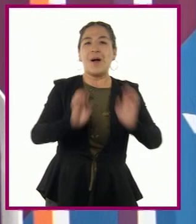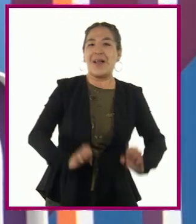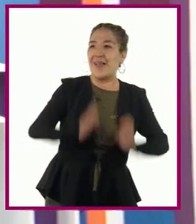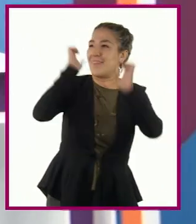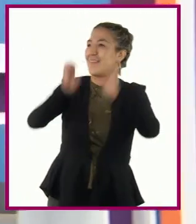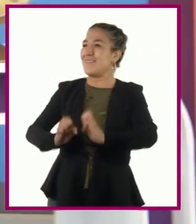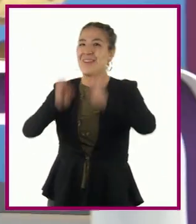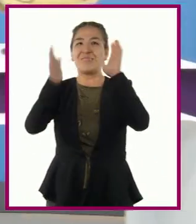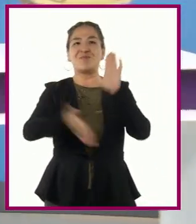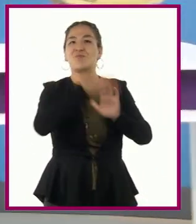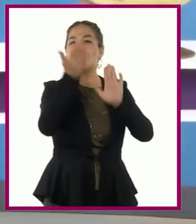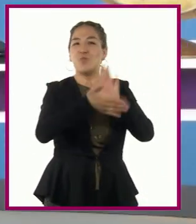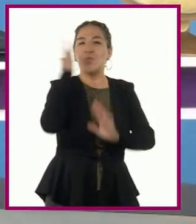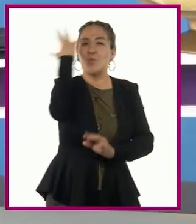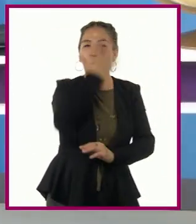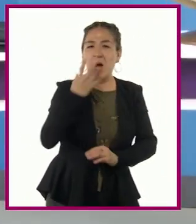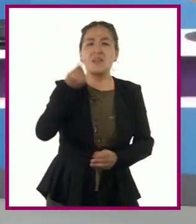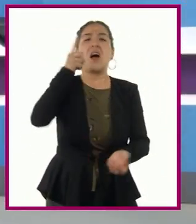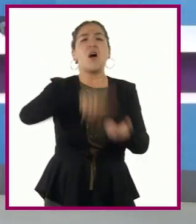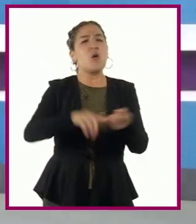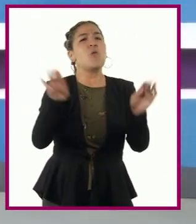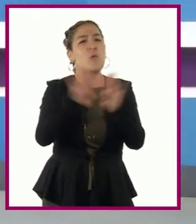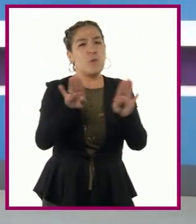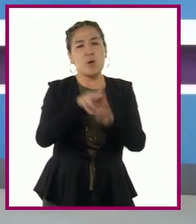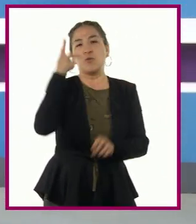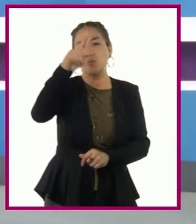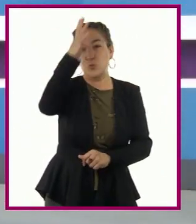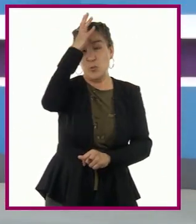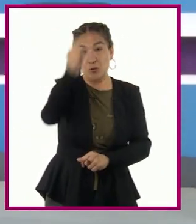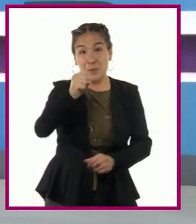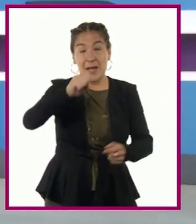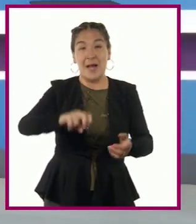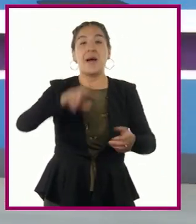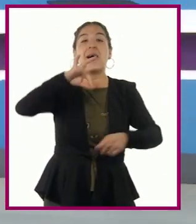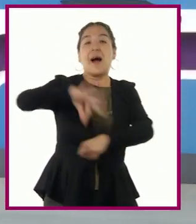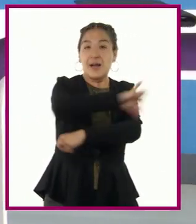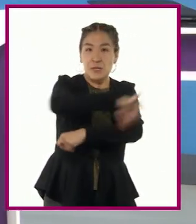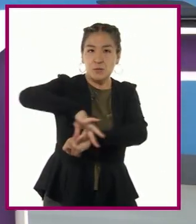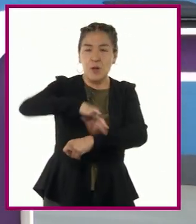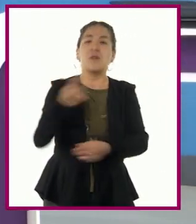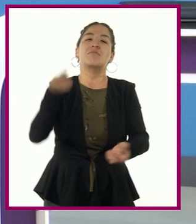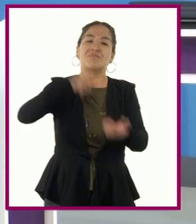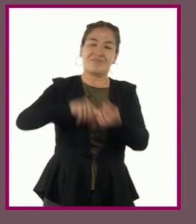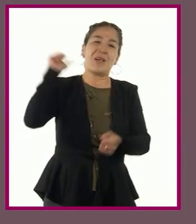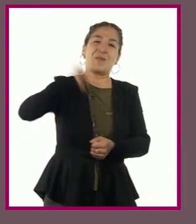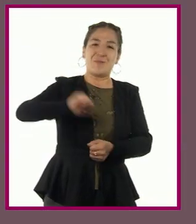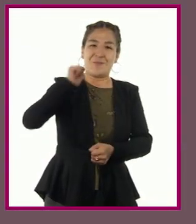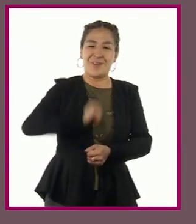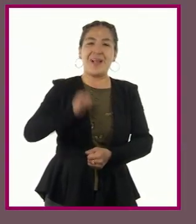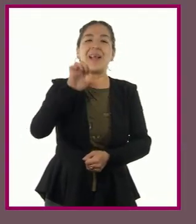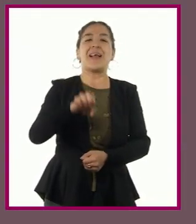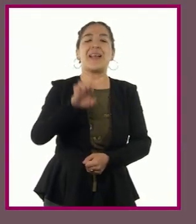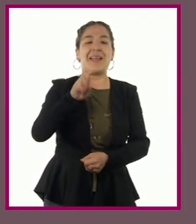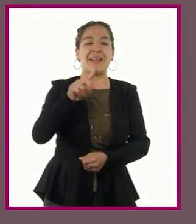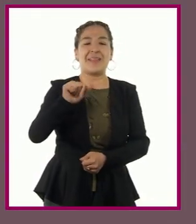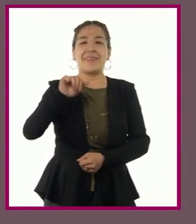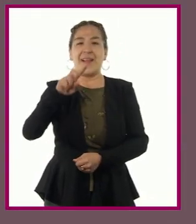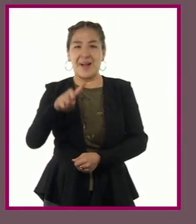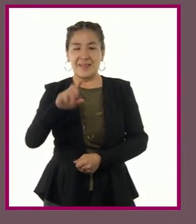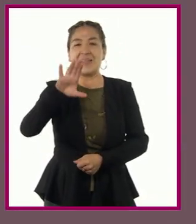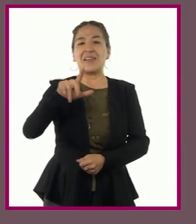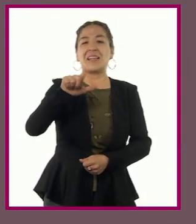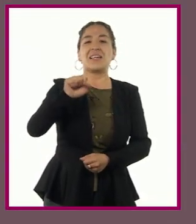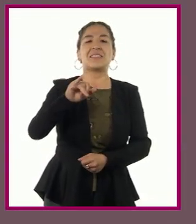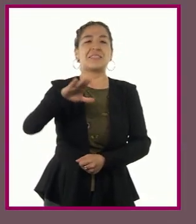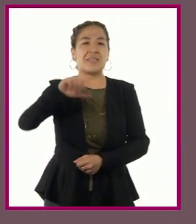de nuevas construcciones basadas en los conceptos arquitectónicos de la antigüedad clásica. Por esta razón,